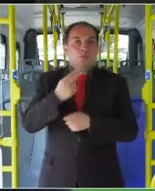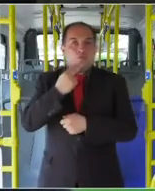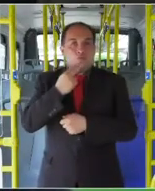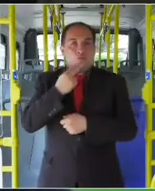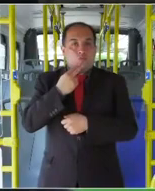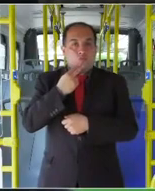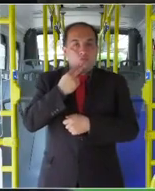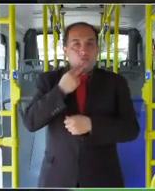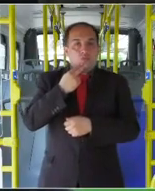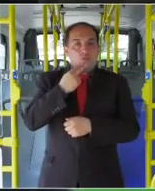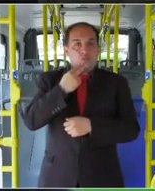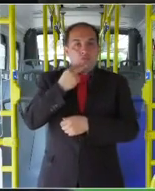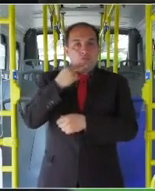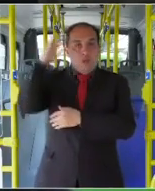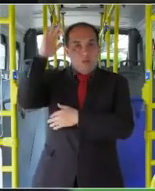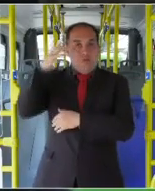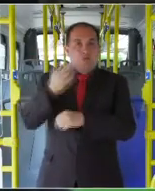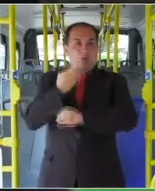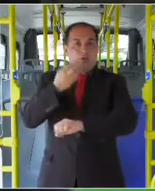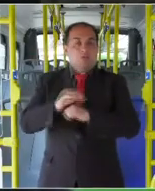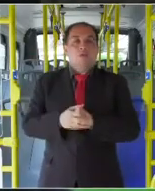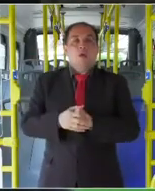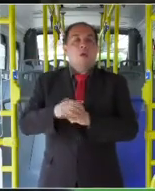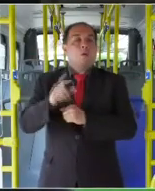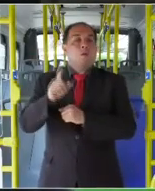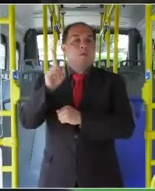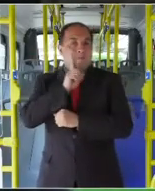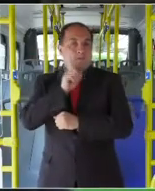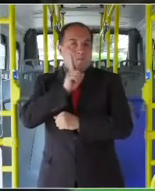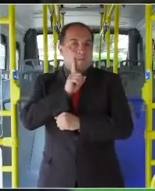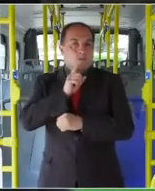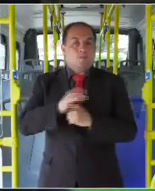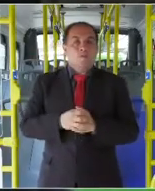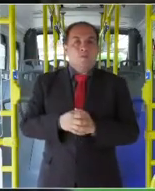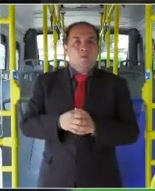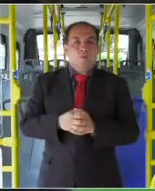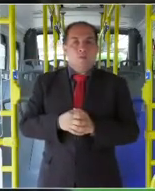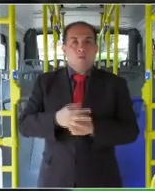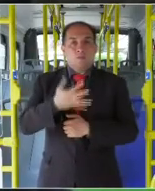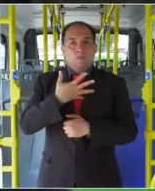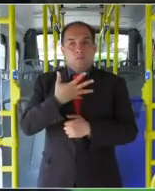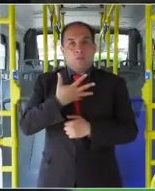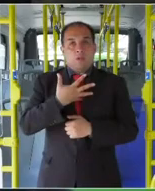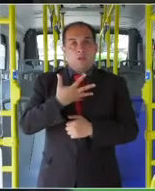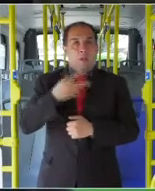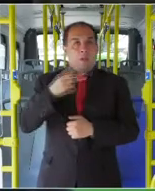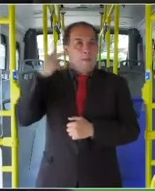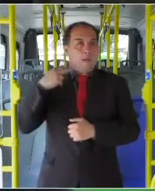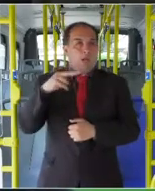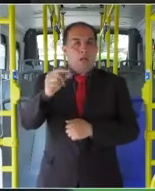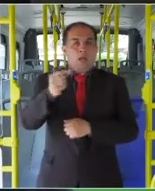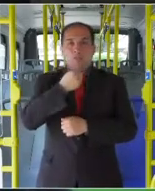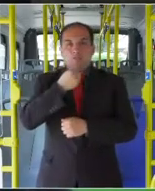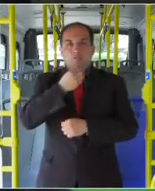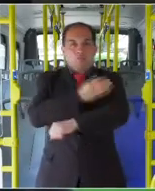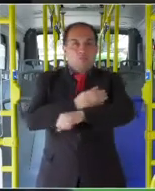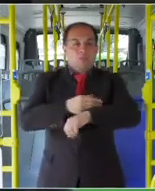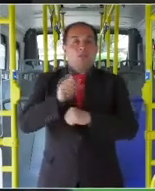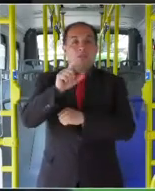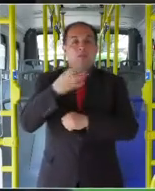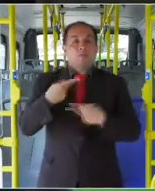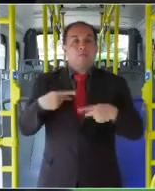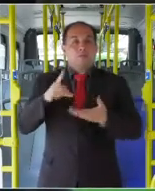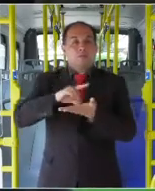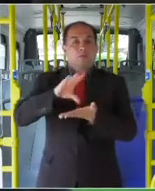son adultos mayores, mujeres que tienen que viajar con niños, etcétera, y personas